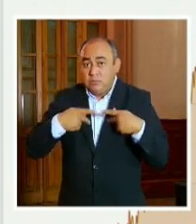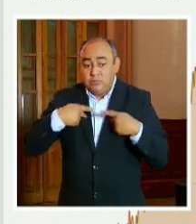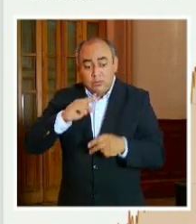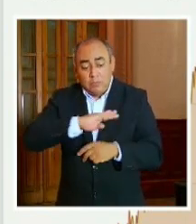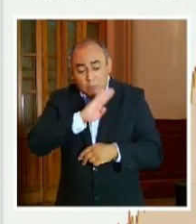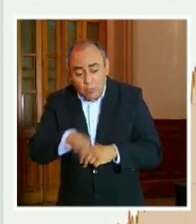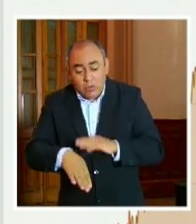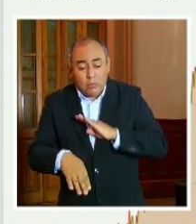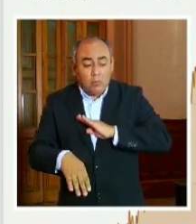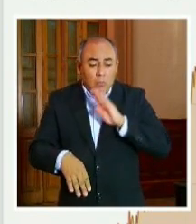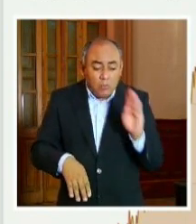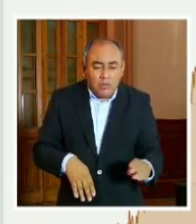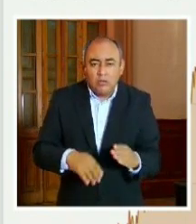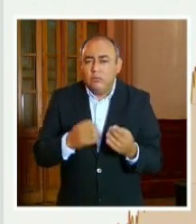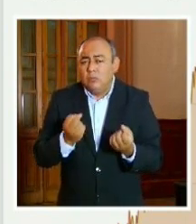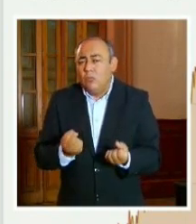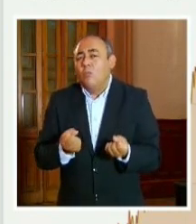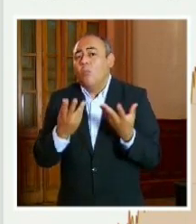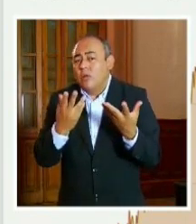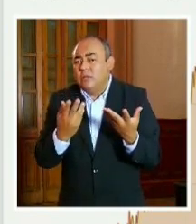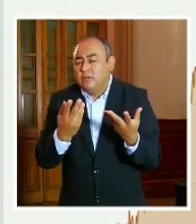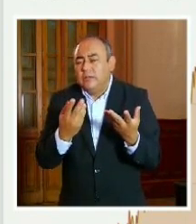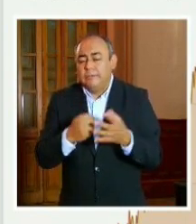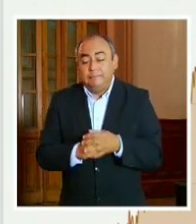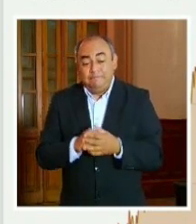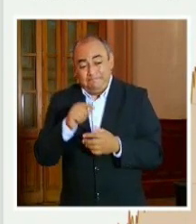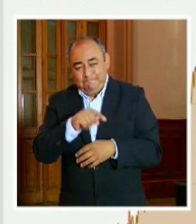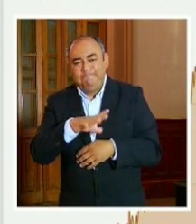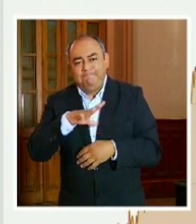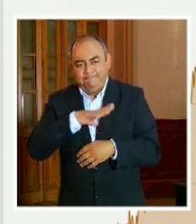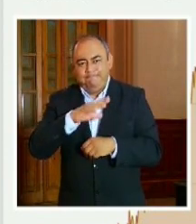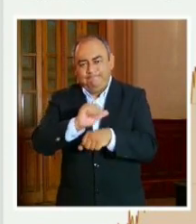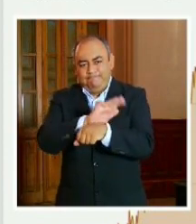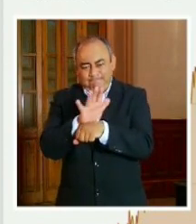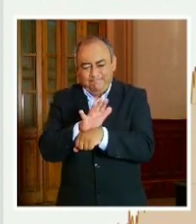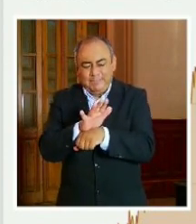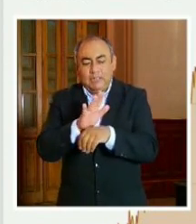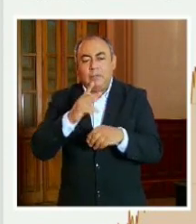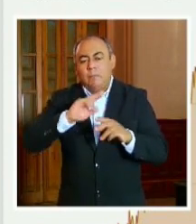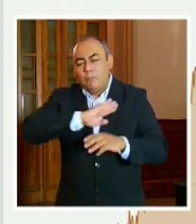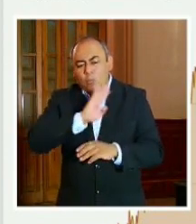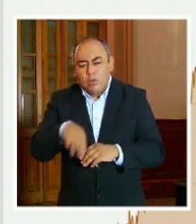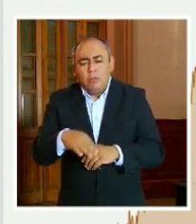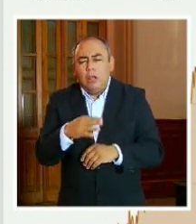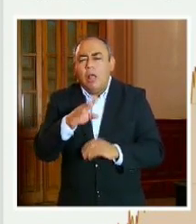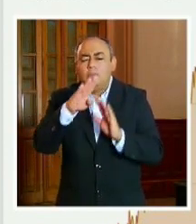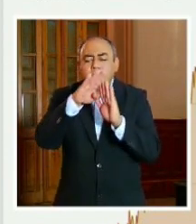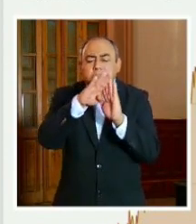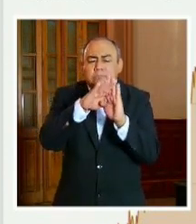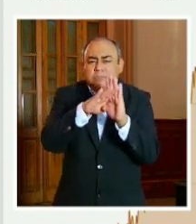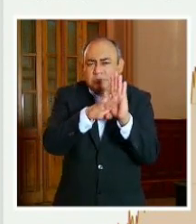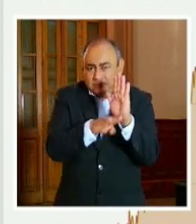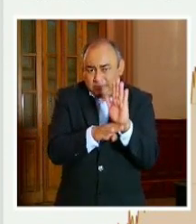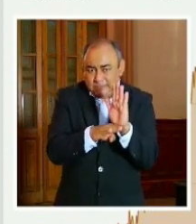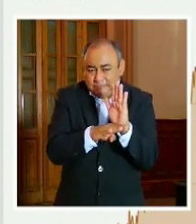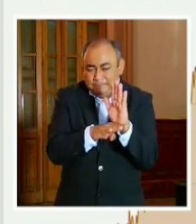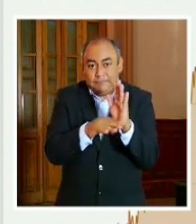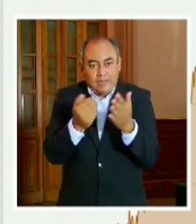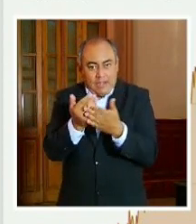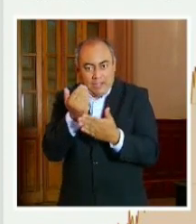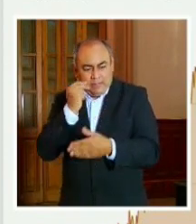día consecutivo tenemos defunciones en un dígito, ya veíamos cómo